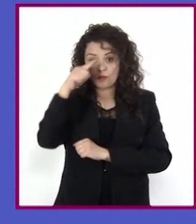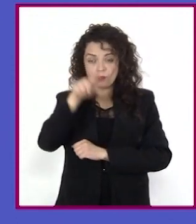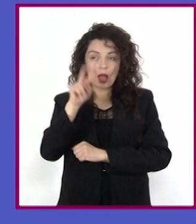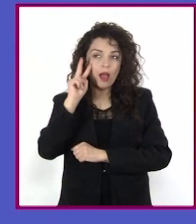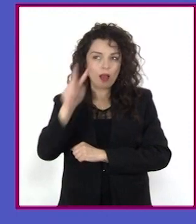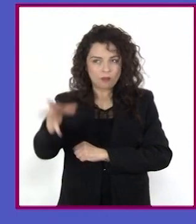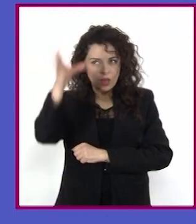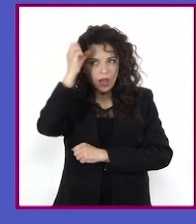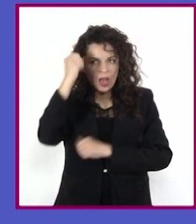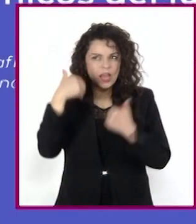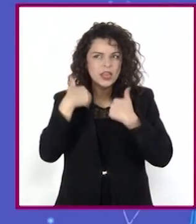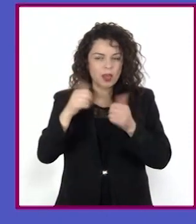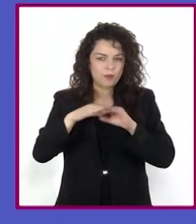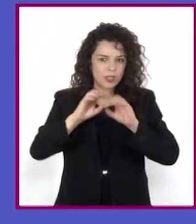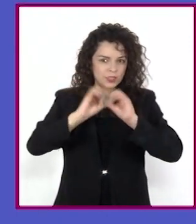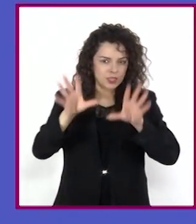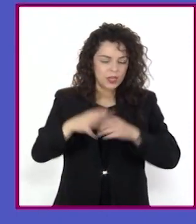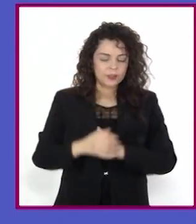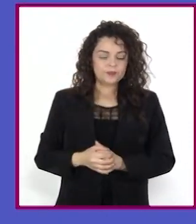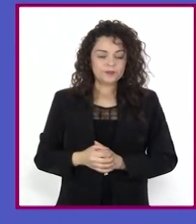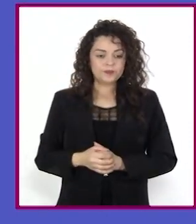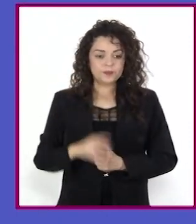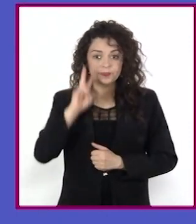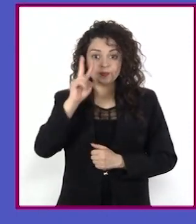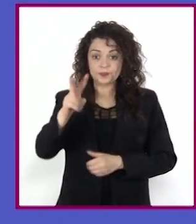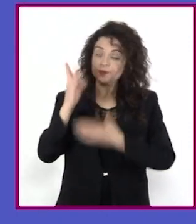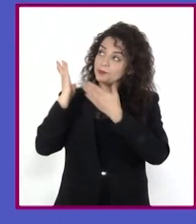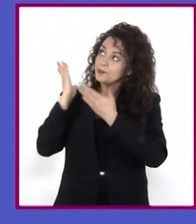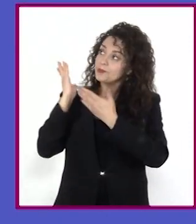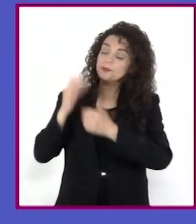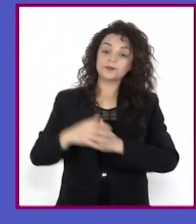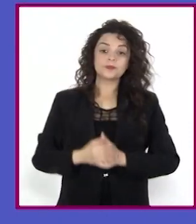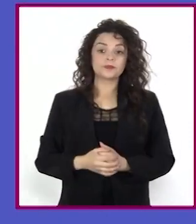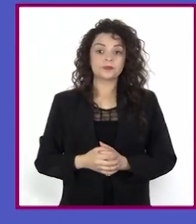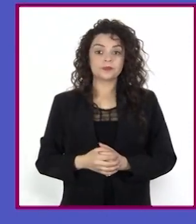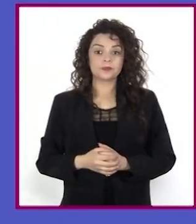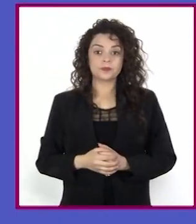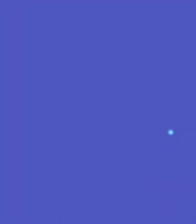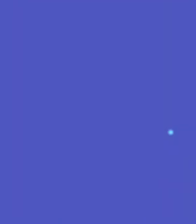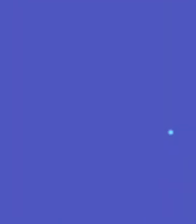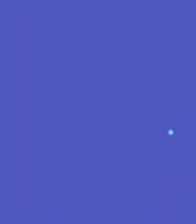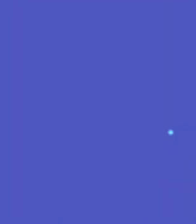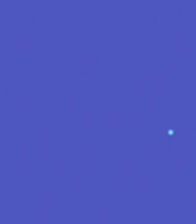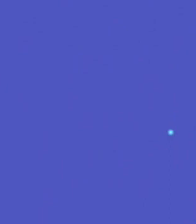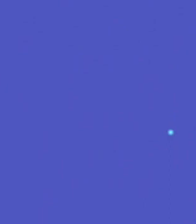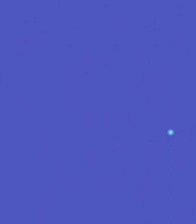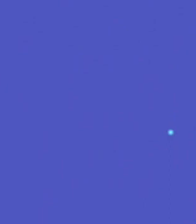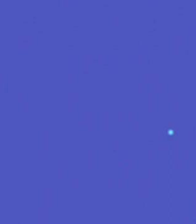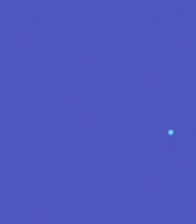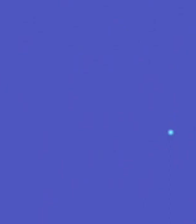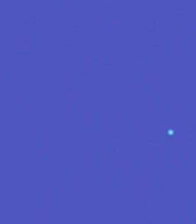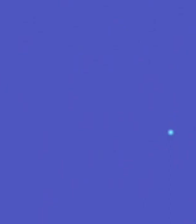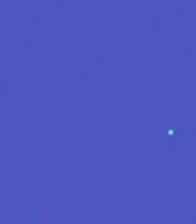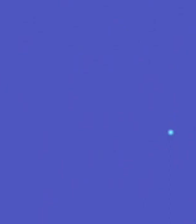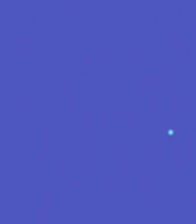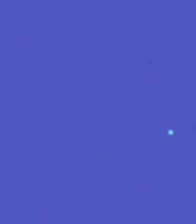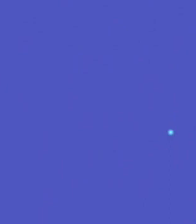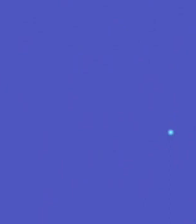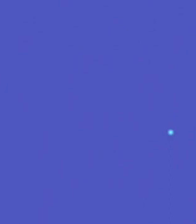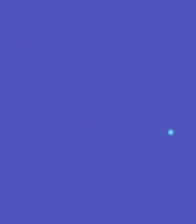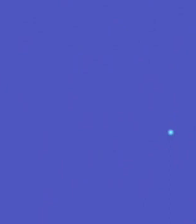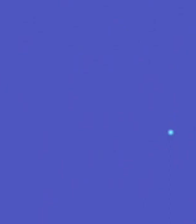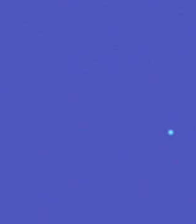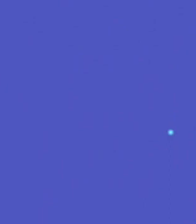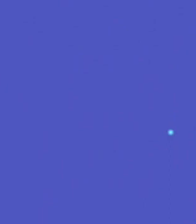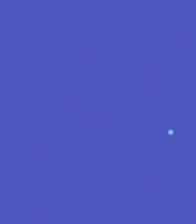temática. La migración. Desde hace mucho tiempo los mexicanos han estado yendo a trabajar a otros